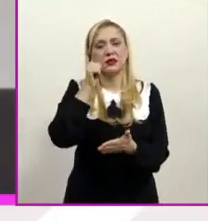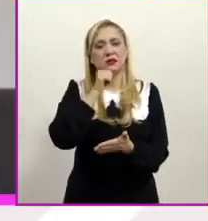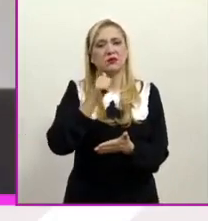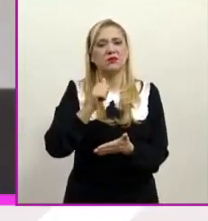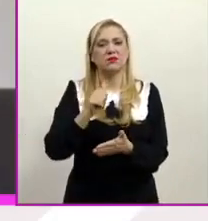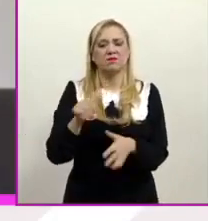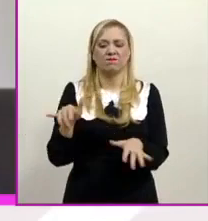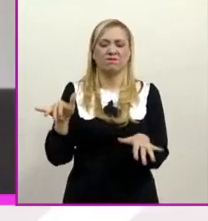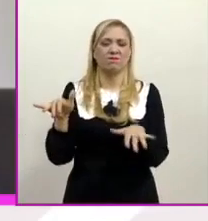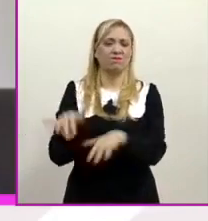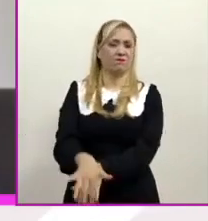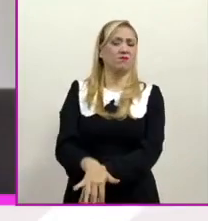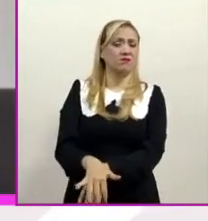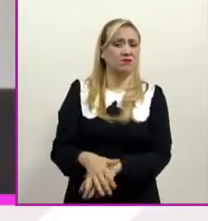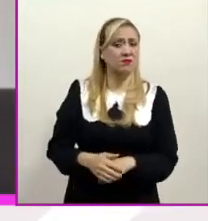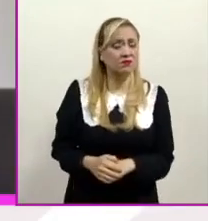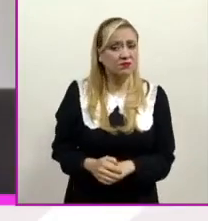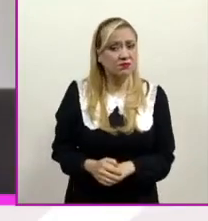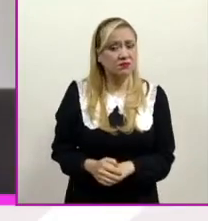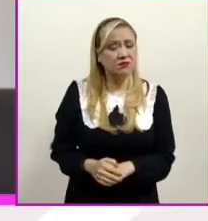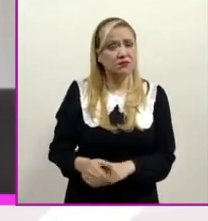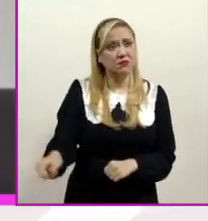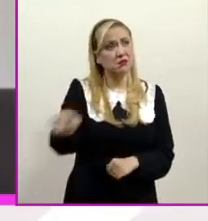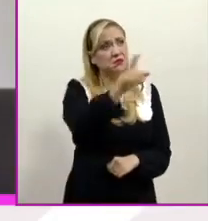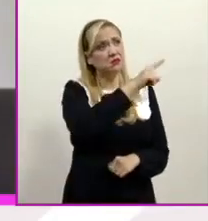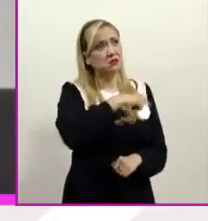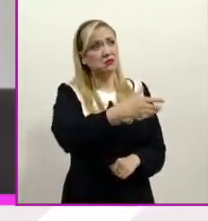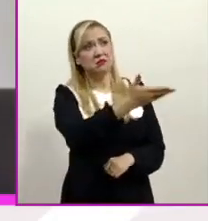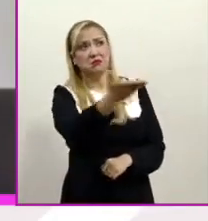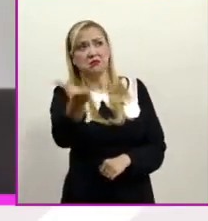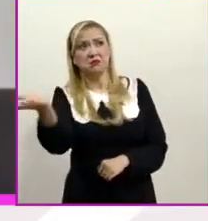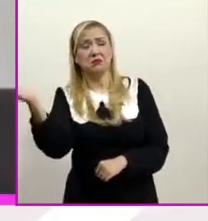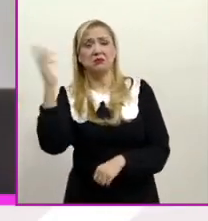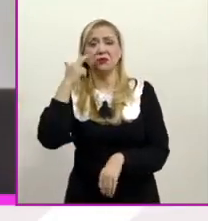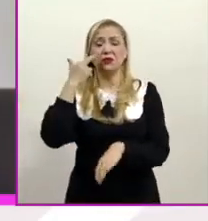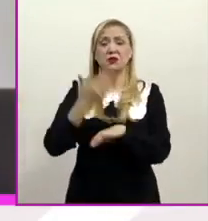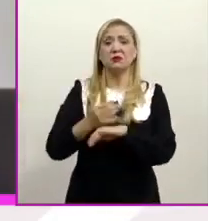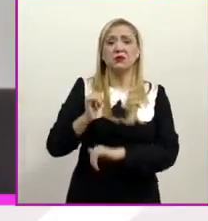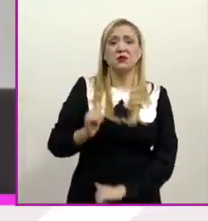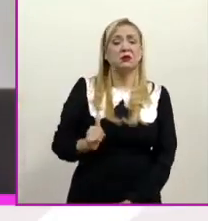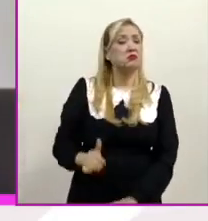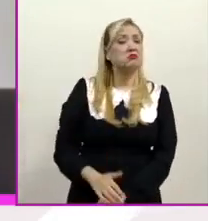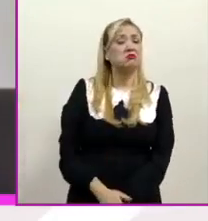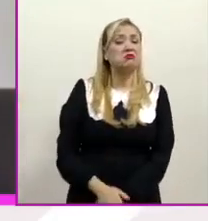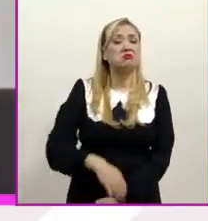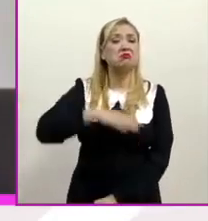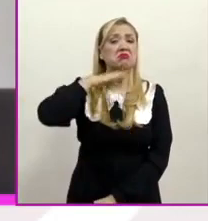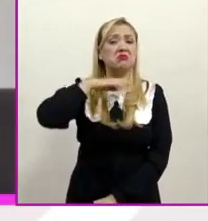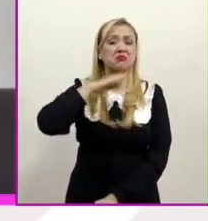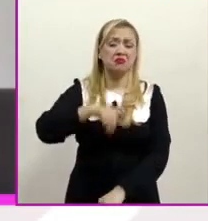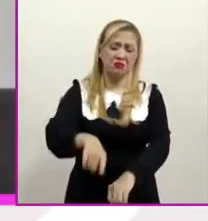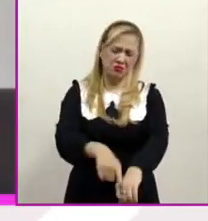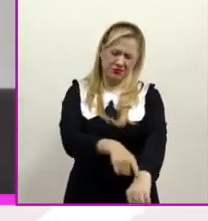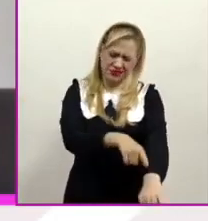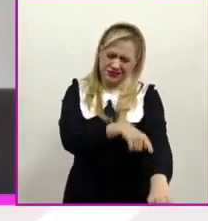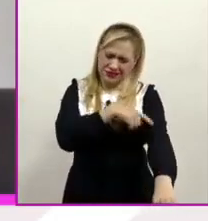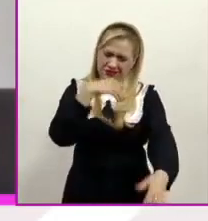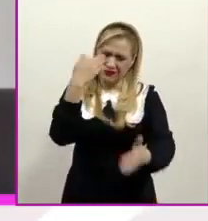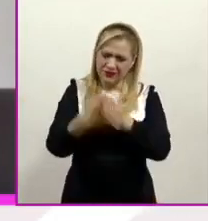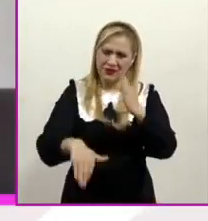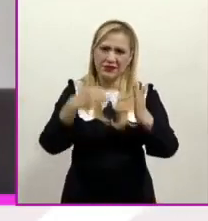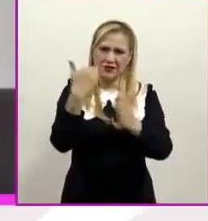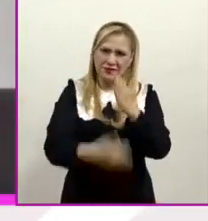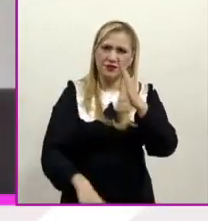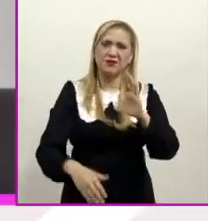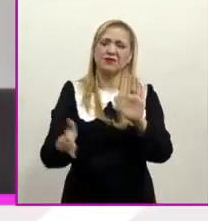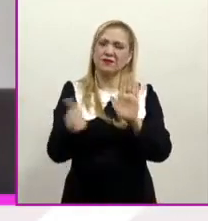en importancia por las autoridades. Y creo que nos queda ahí todavía un trabajo largo por hacer